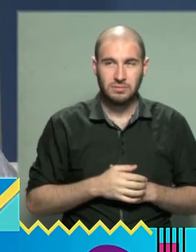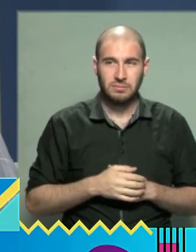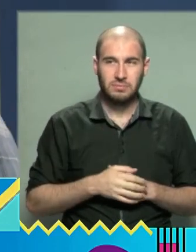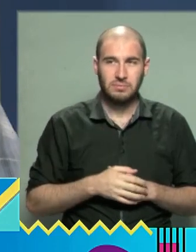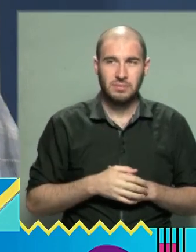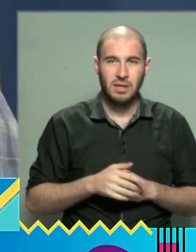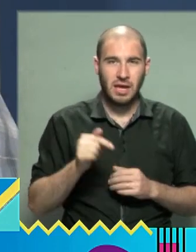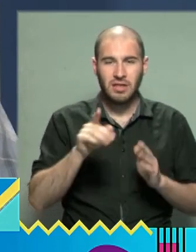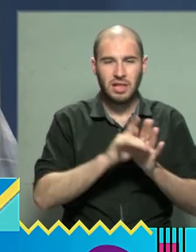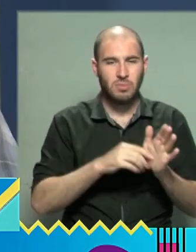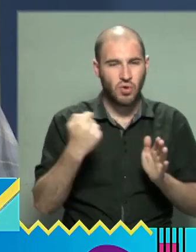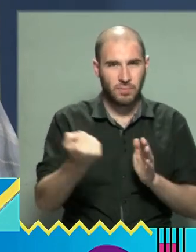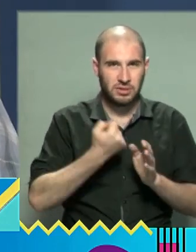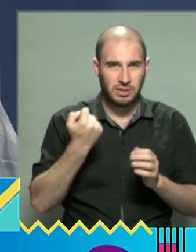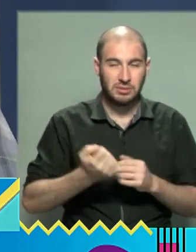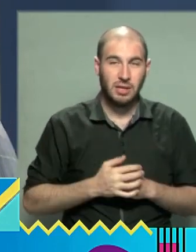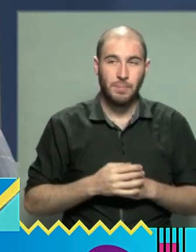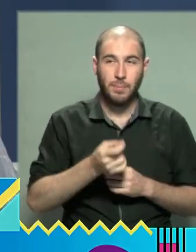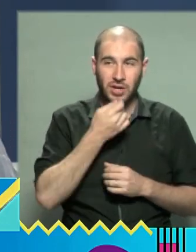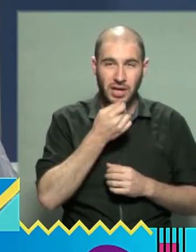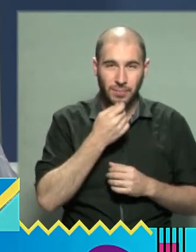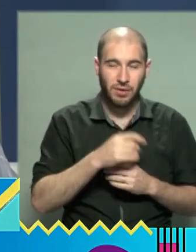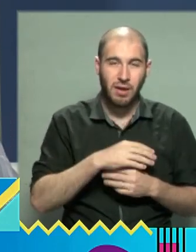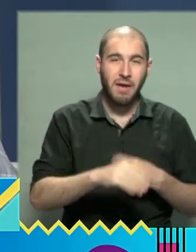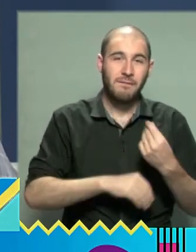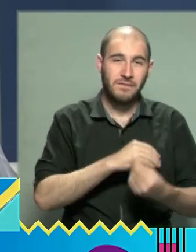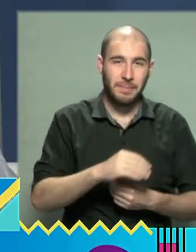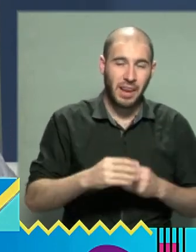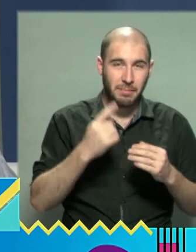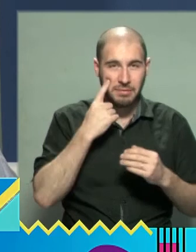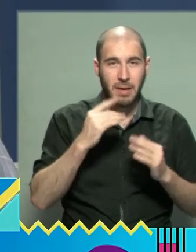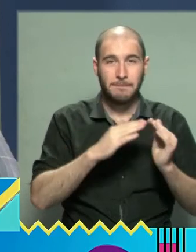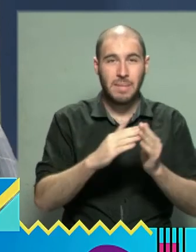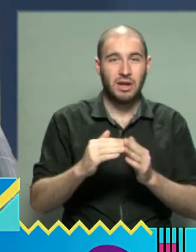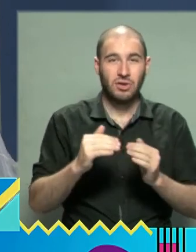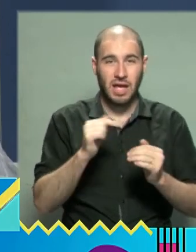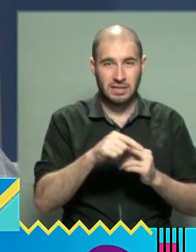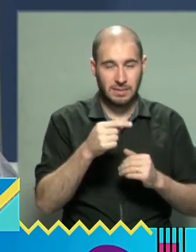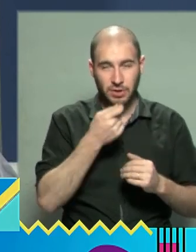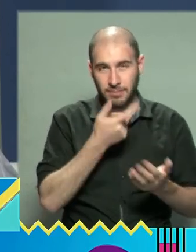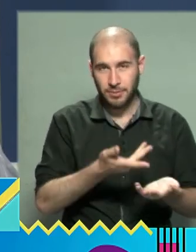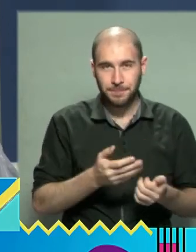es un dato importante que, por ejemplo, una familia que vive en un barrio de ese tipo de residencia